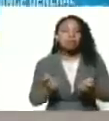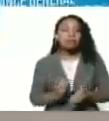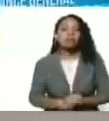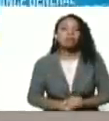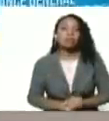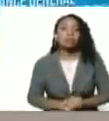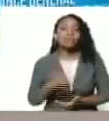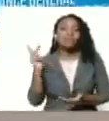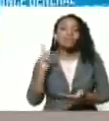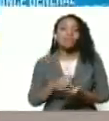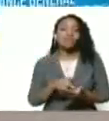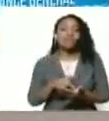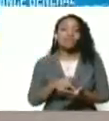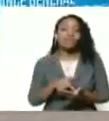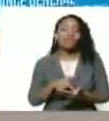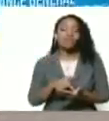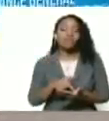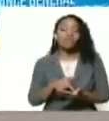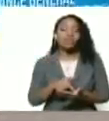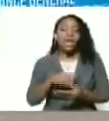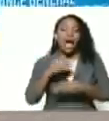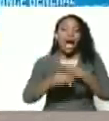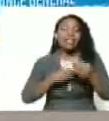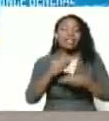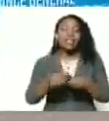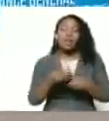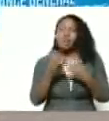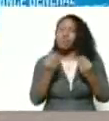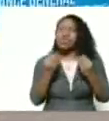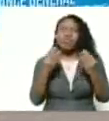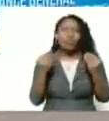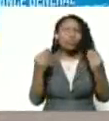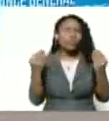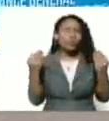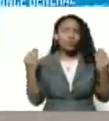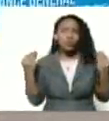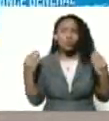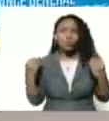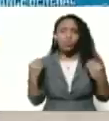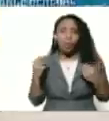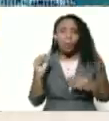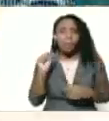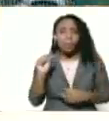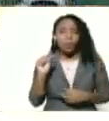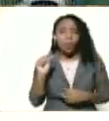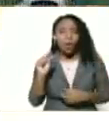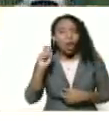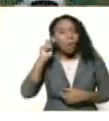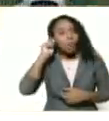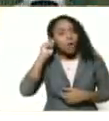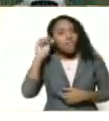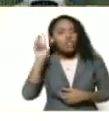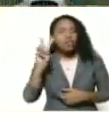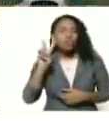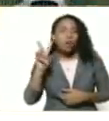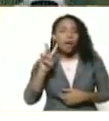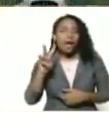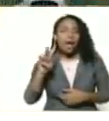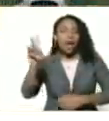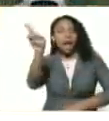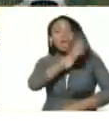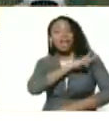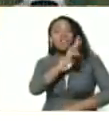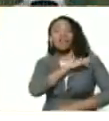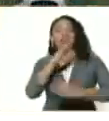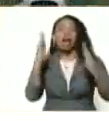lo que le llega, y hacer mucho, muchísimo, con poco, es la mujer venezolana, es la jefa